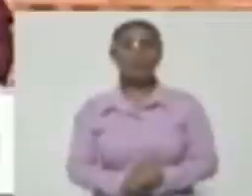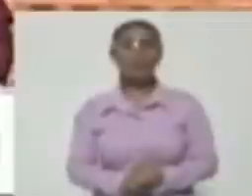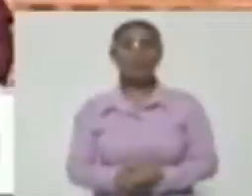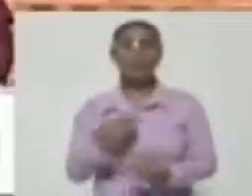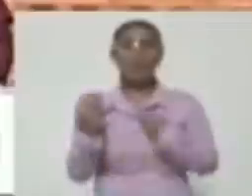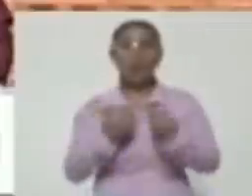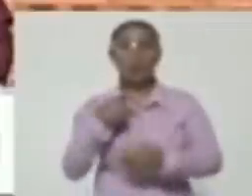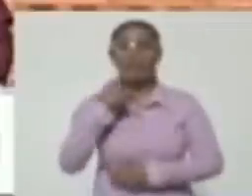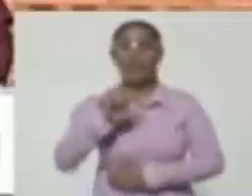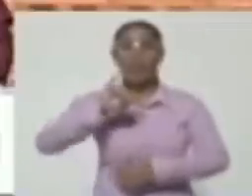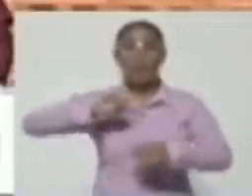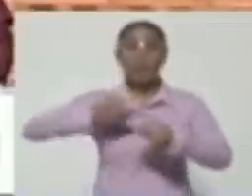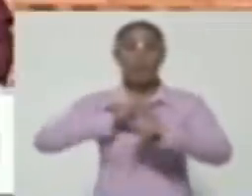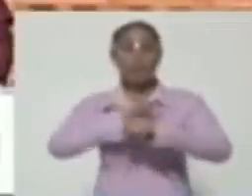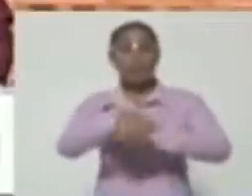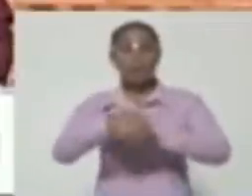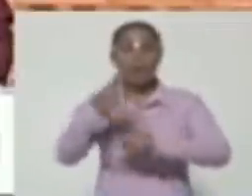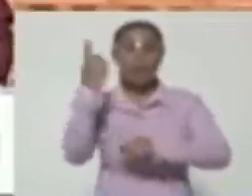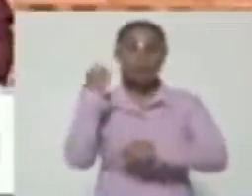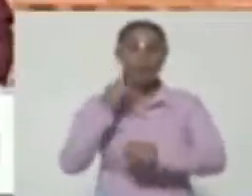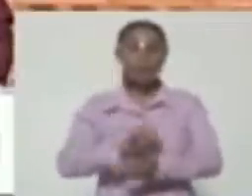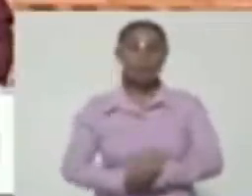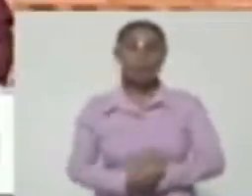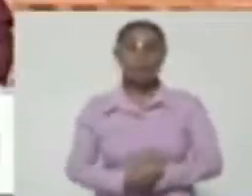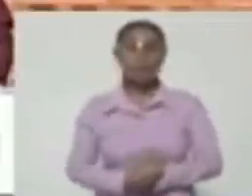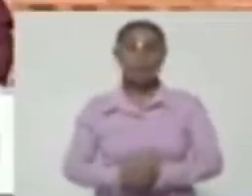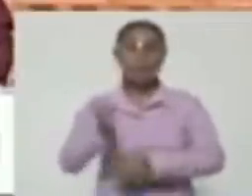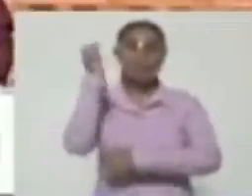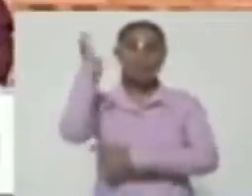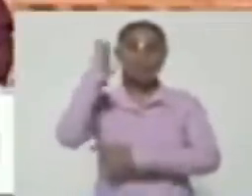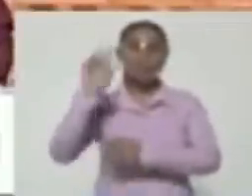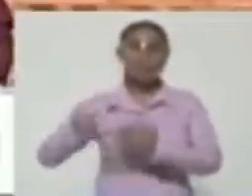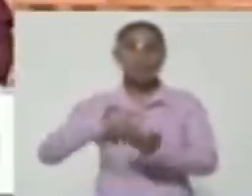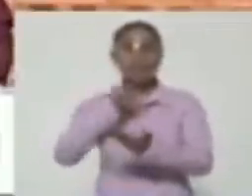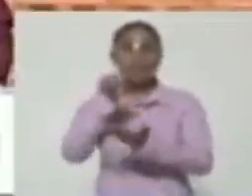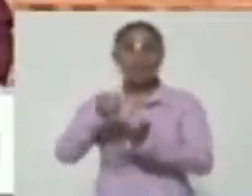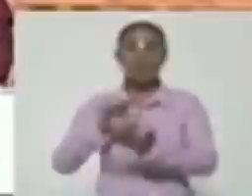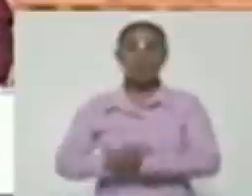Dijo Jorge Rodríguez ayer en la Asamblea Nacional,